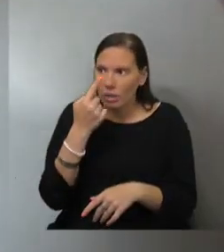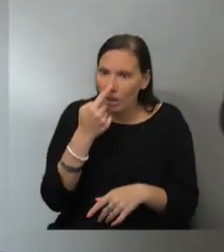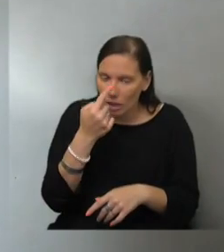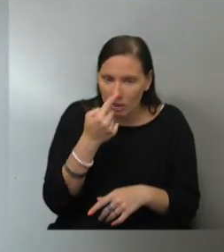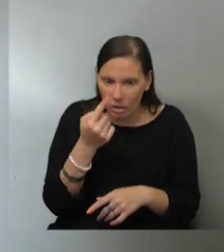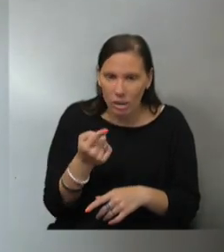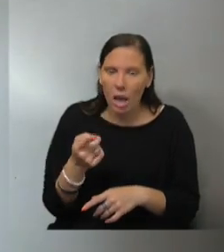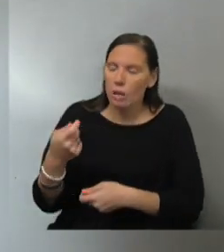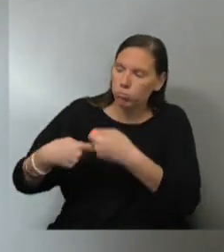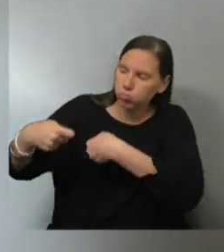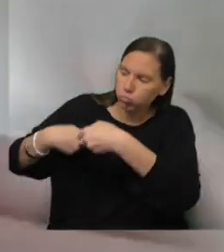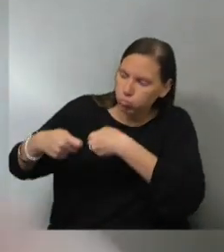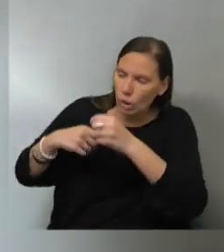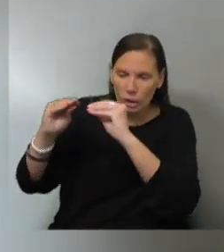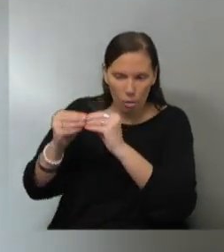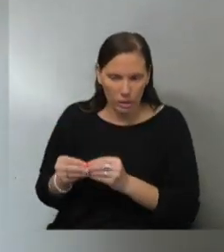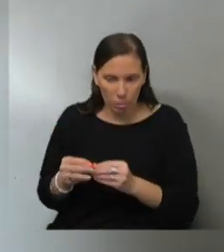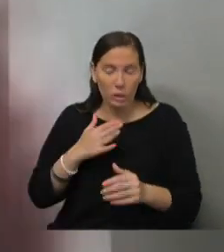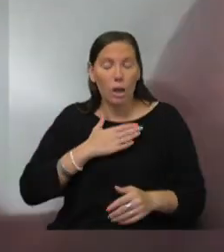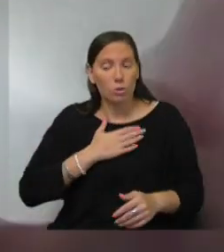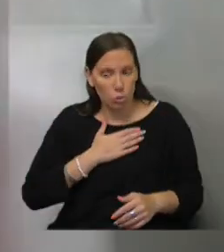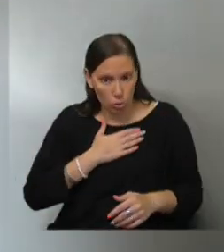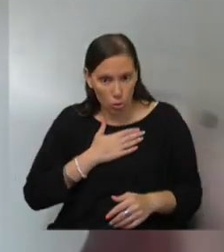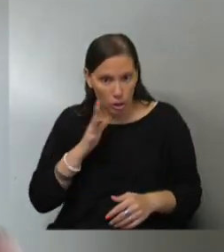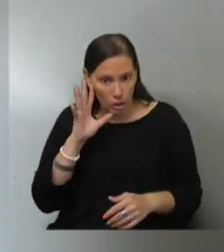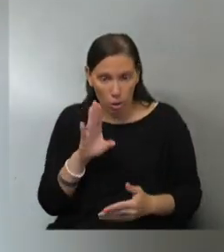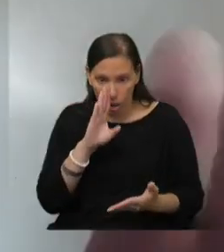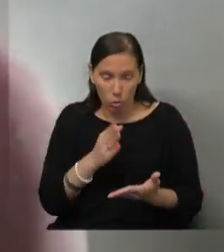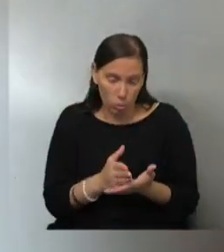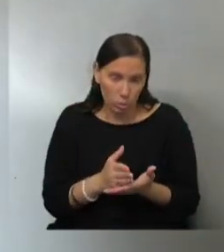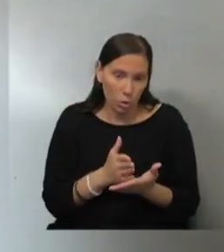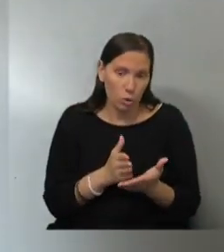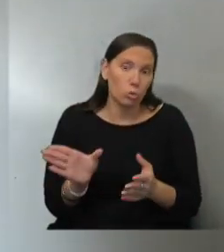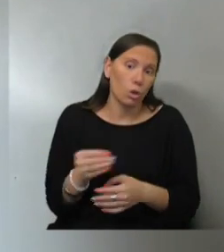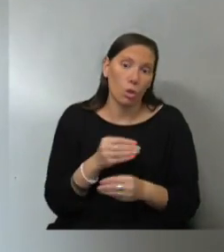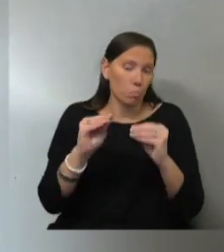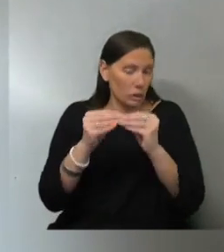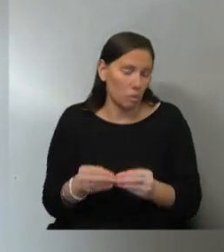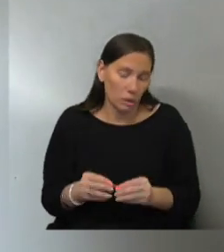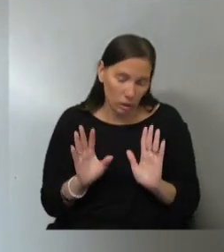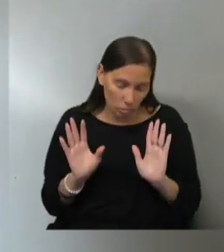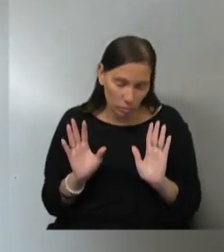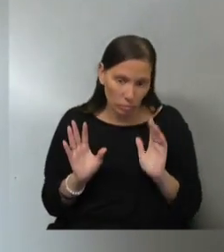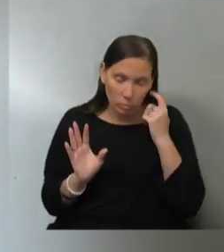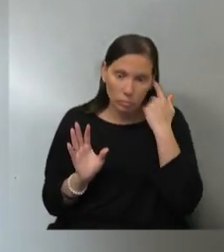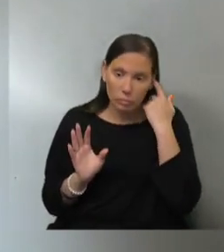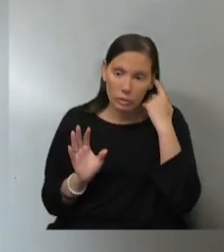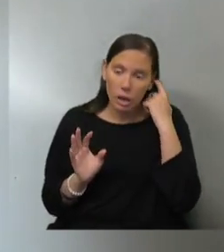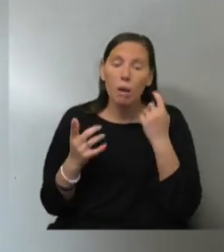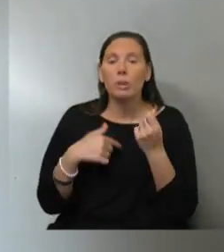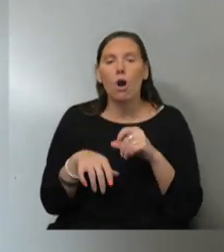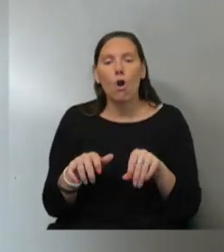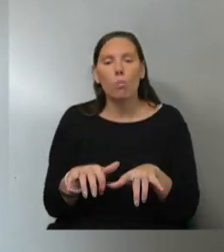bueno tienen aporte de la matemática yo personalmente creo que al final del día Todo es matemática eh pero la